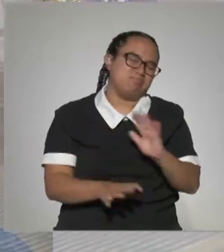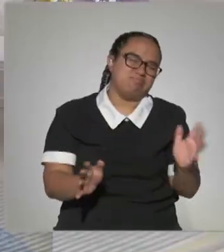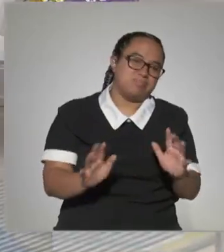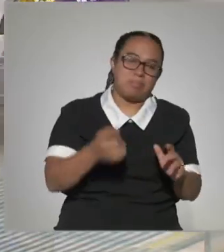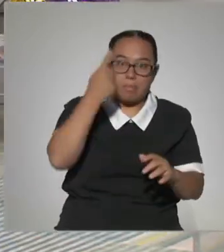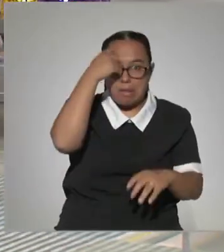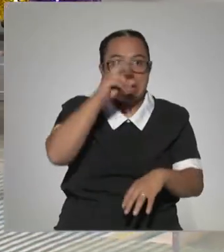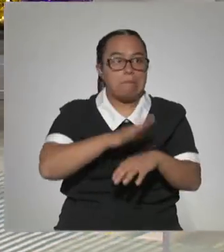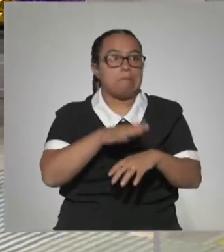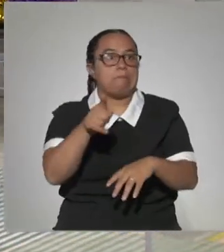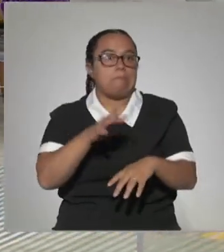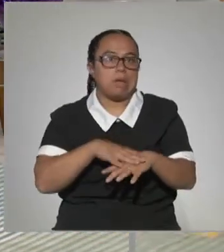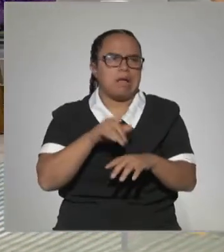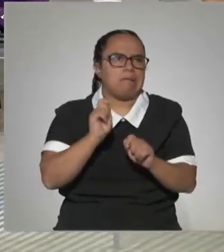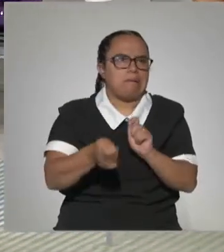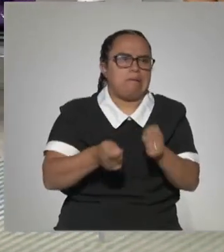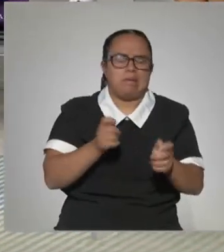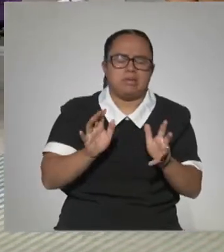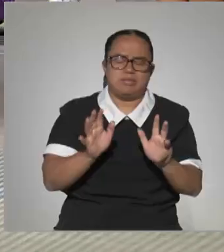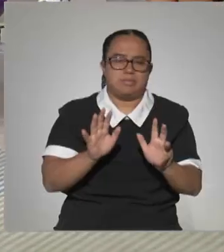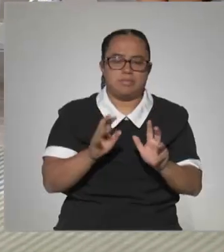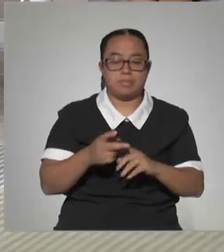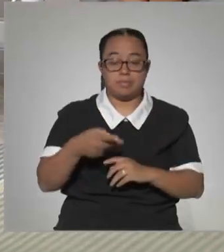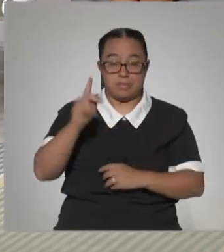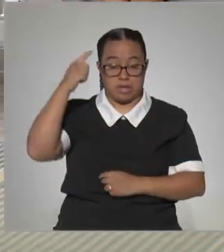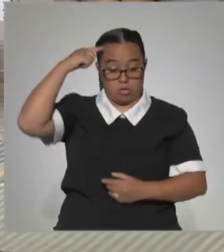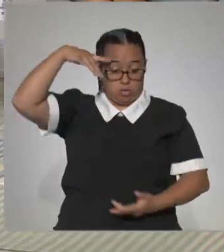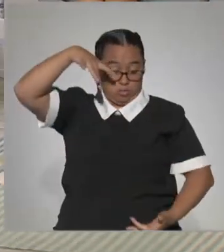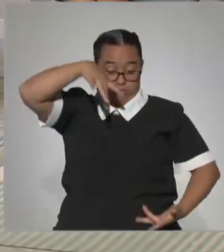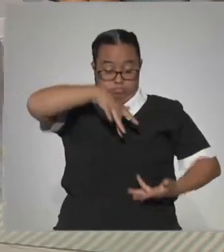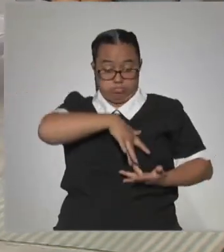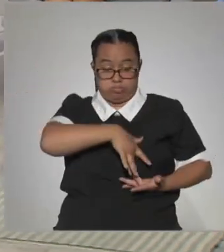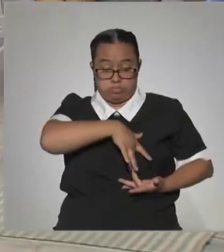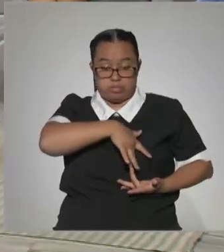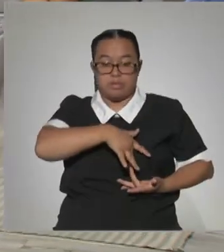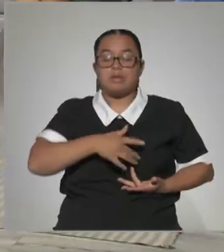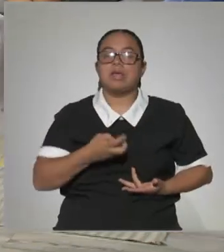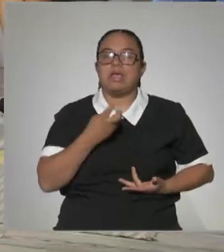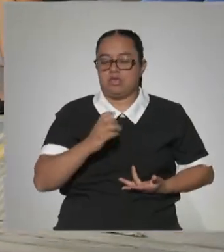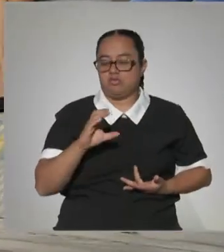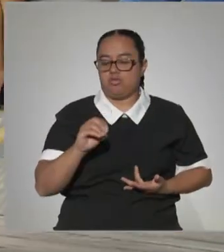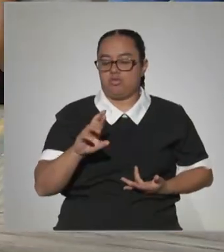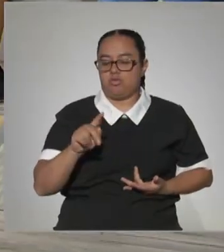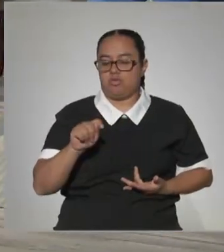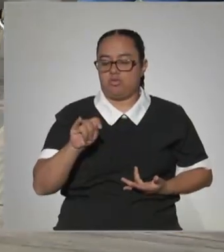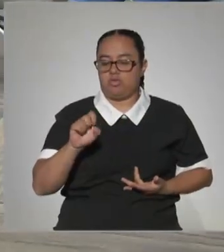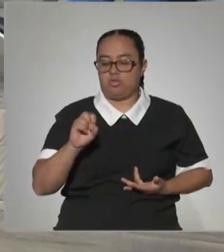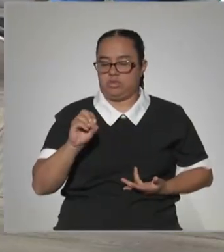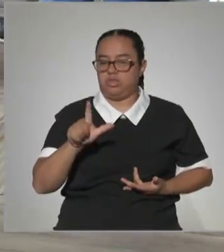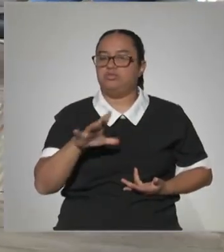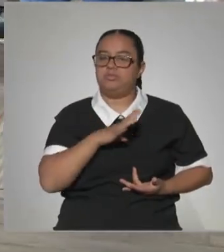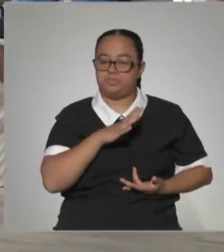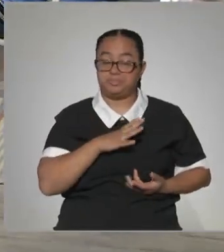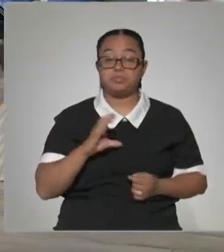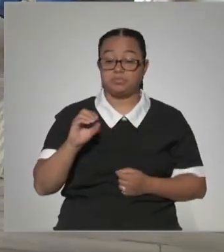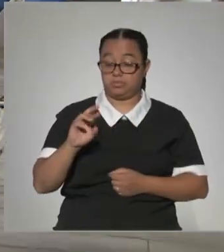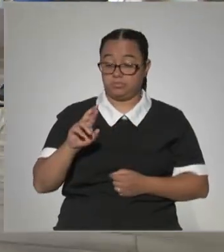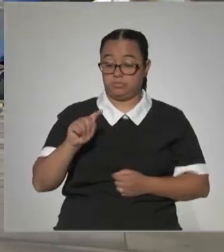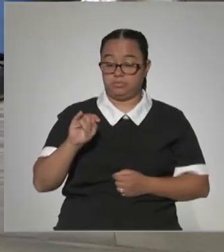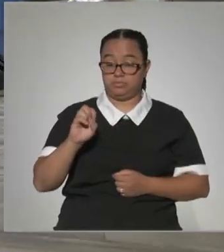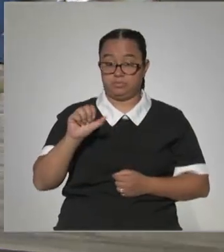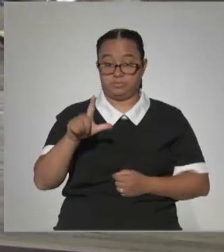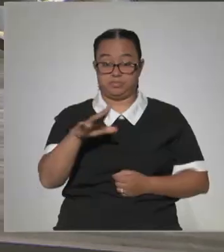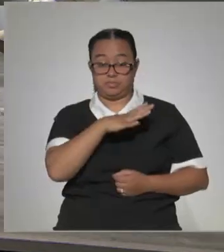el asunto, pero esa señal genera la liberación de cortisol. El cortisol, como bien decía la